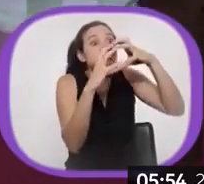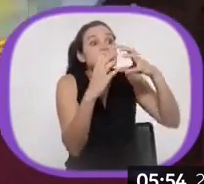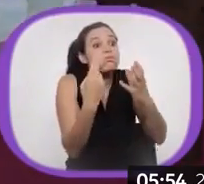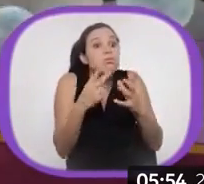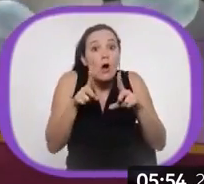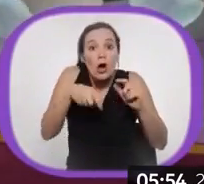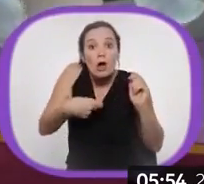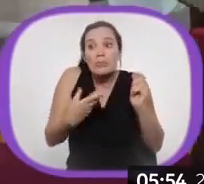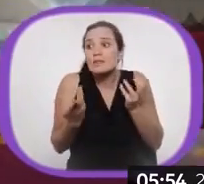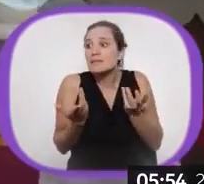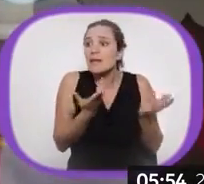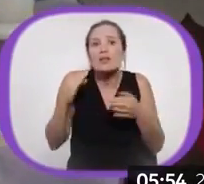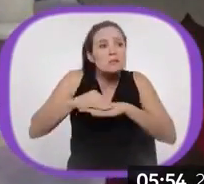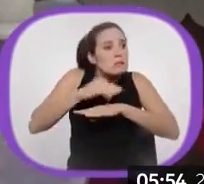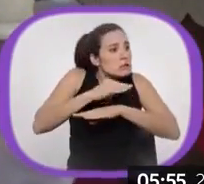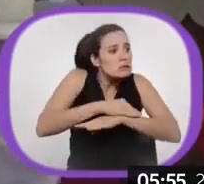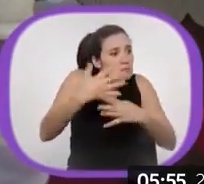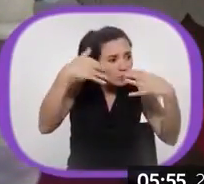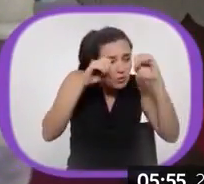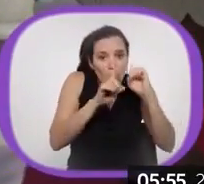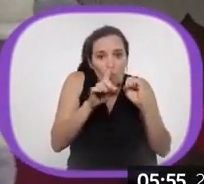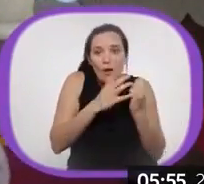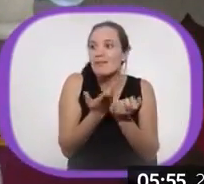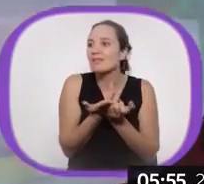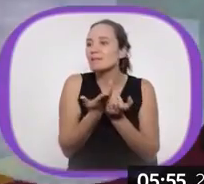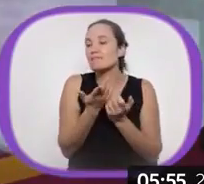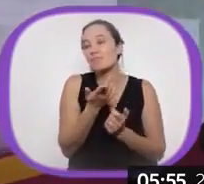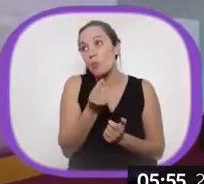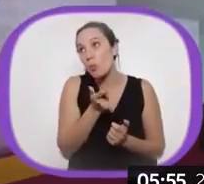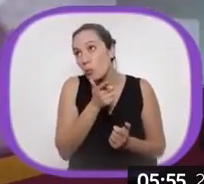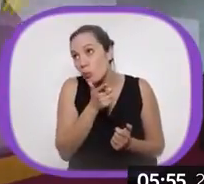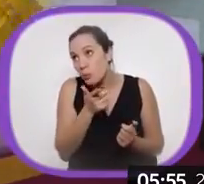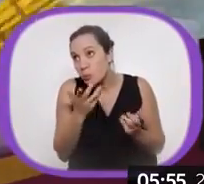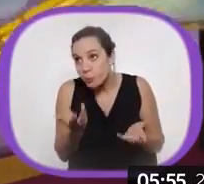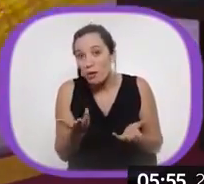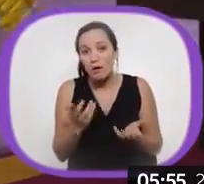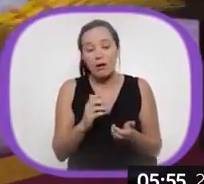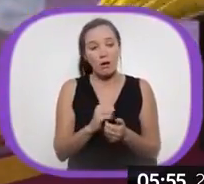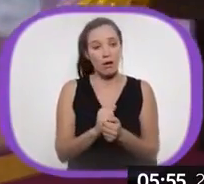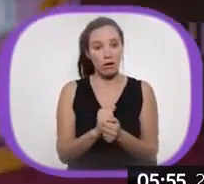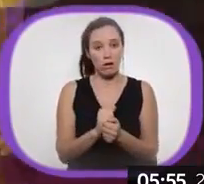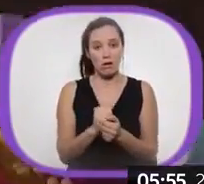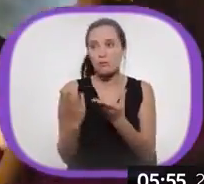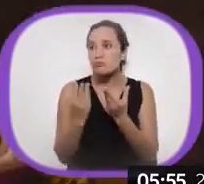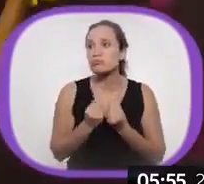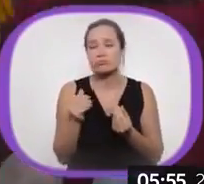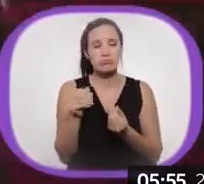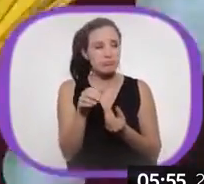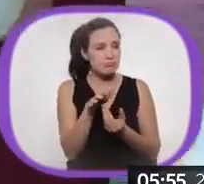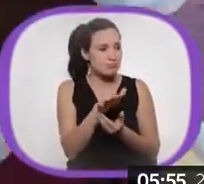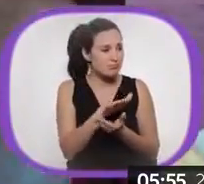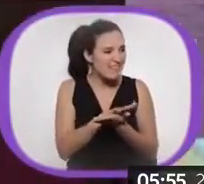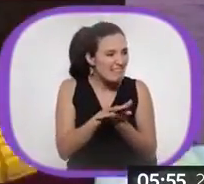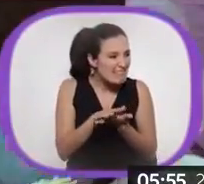señor Codos. Quizá tomó un baño de burbujas. Tal vez. Pero tienes que ayudarme a limpiar, Mike. La fiesta